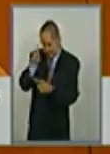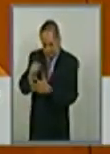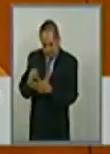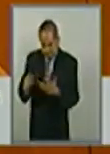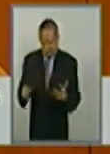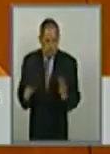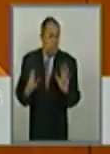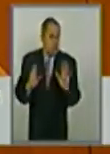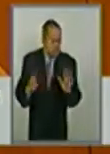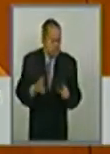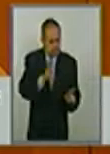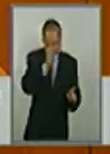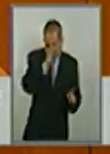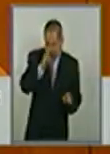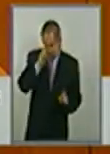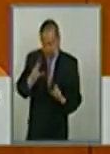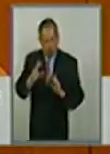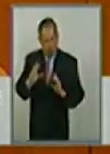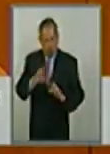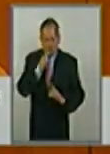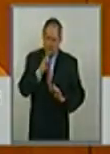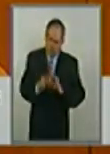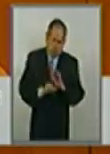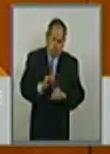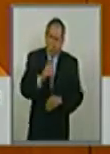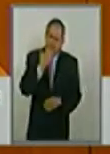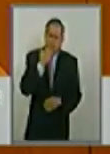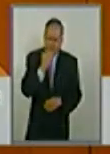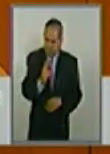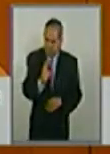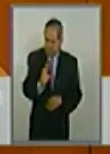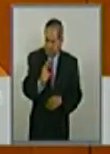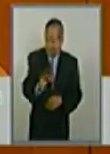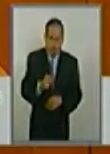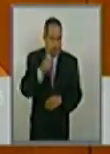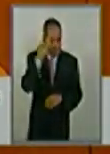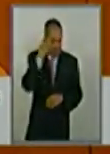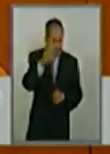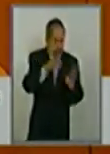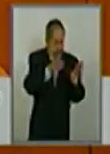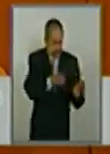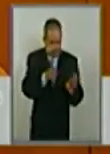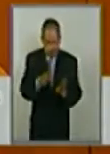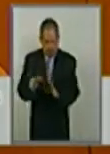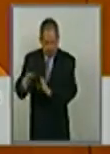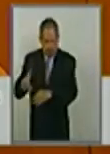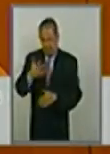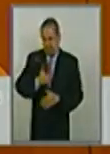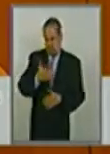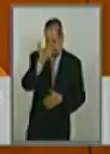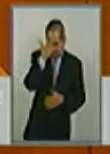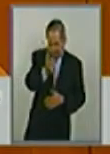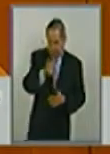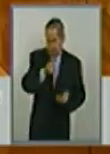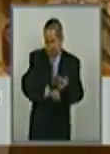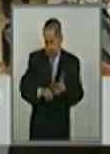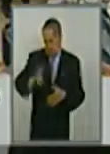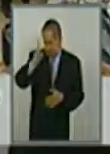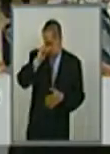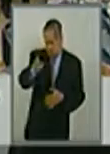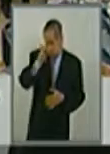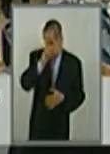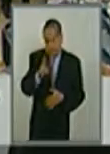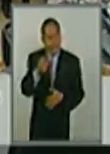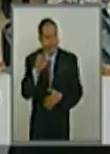veda protege especies marinas, estos periodos, que están muy bien constituidos y fundamentados en la materia, a